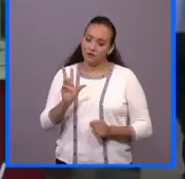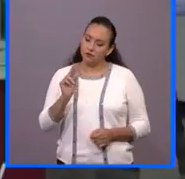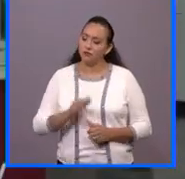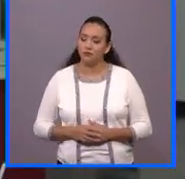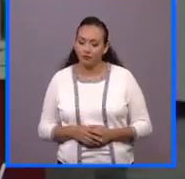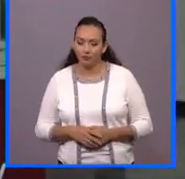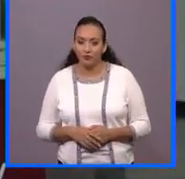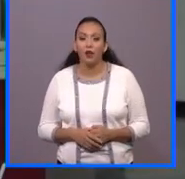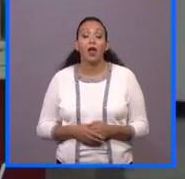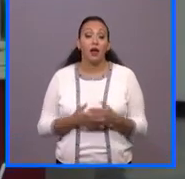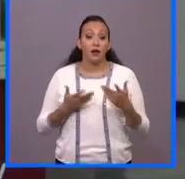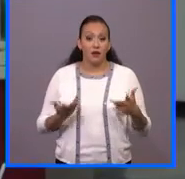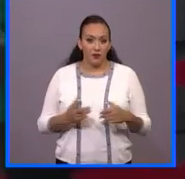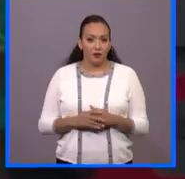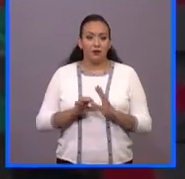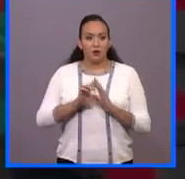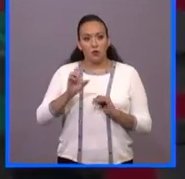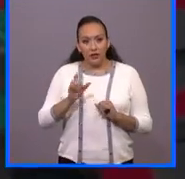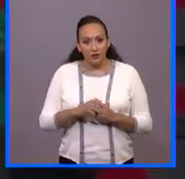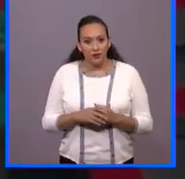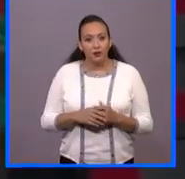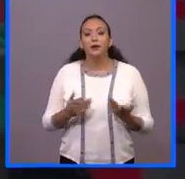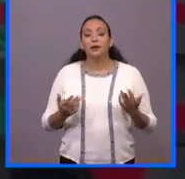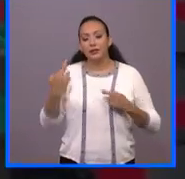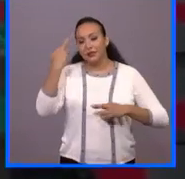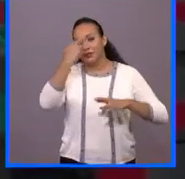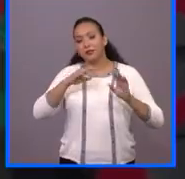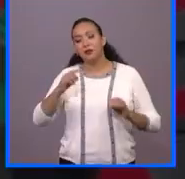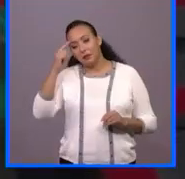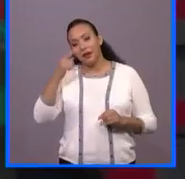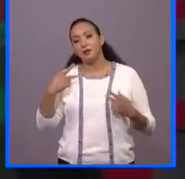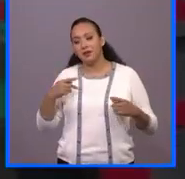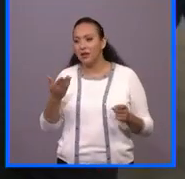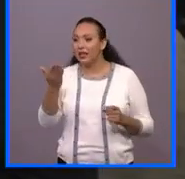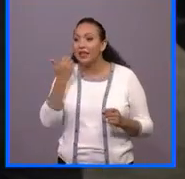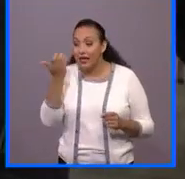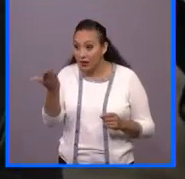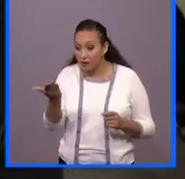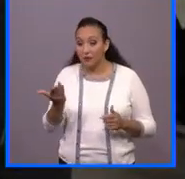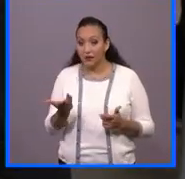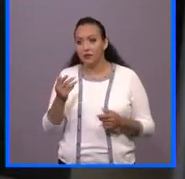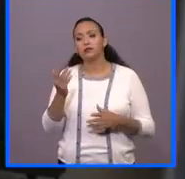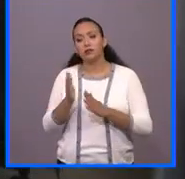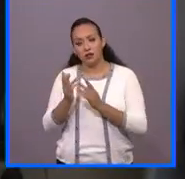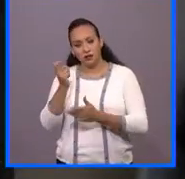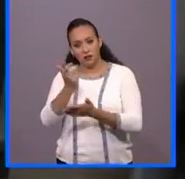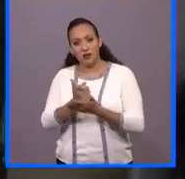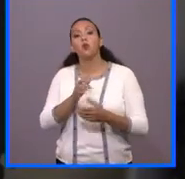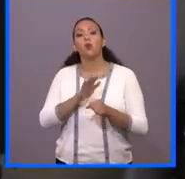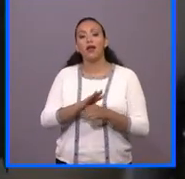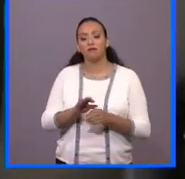sentido. Así y en consecuencia, cuando se intenta la vía casual para reclamar su pago, resulta procedente la vía